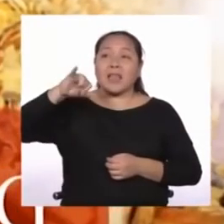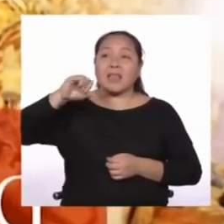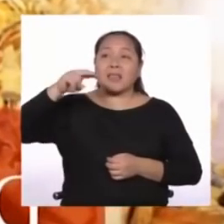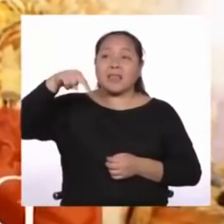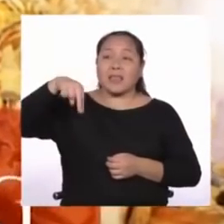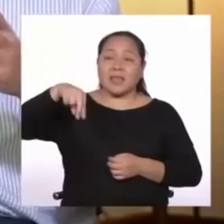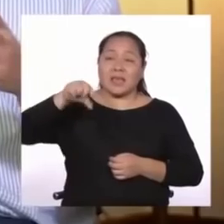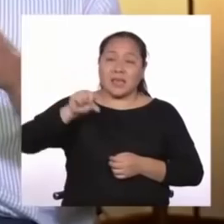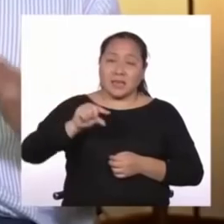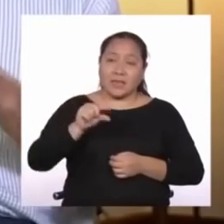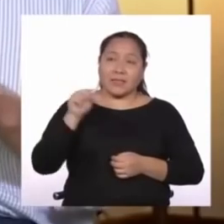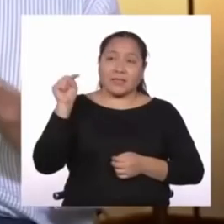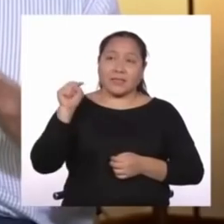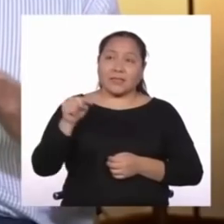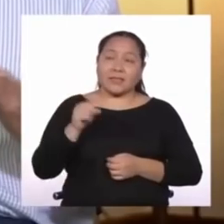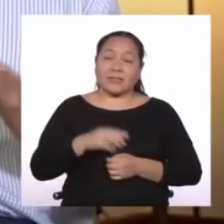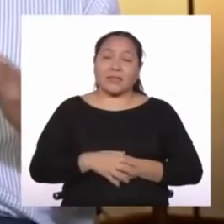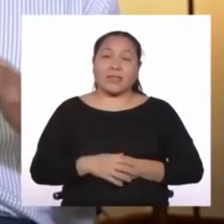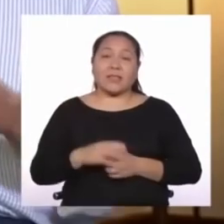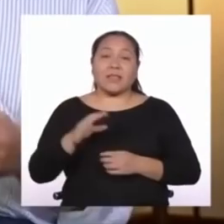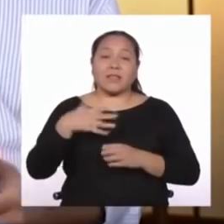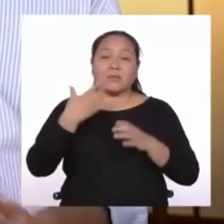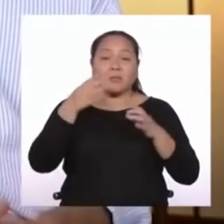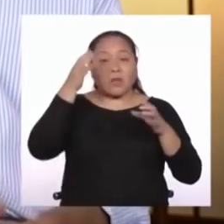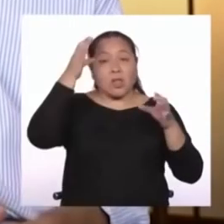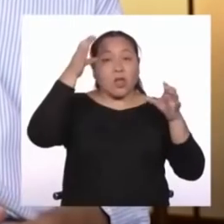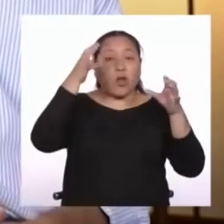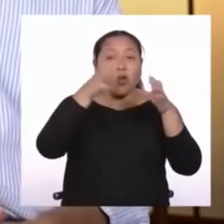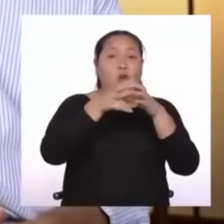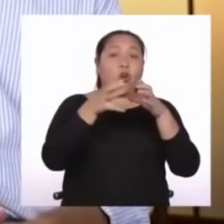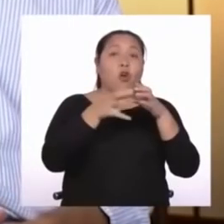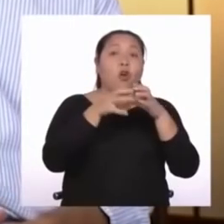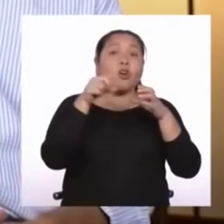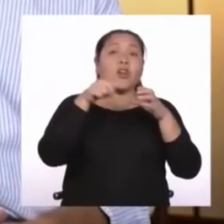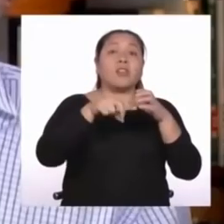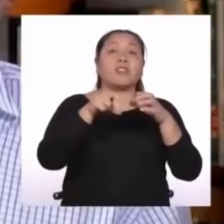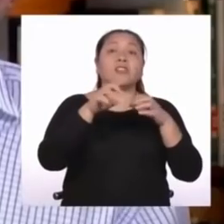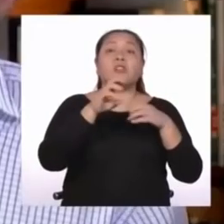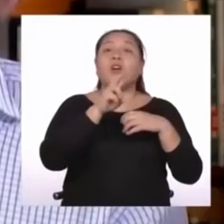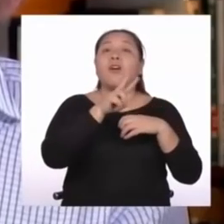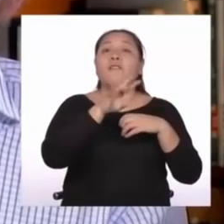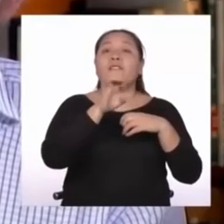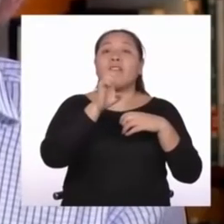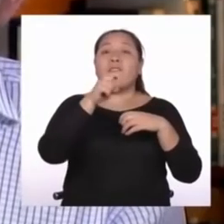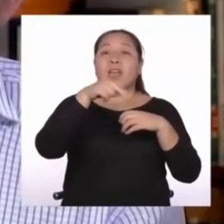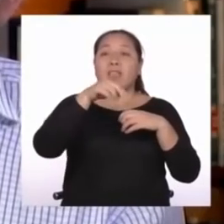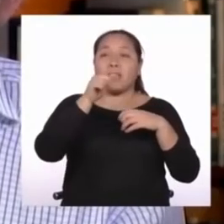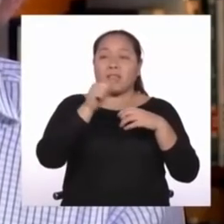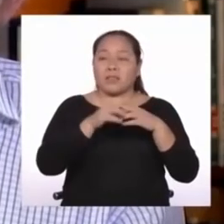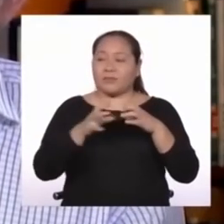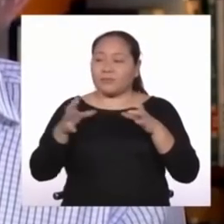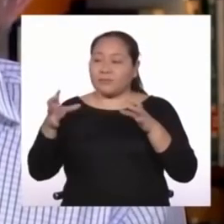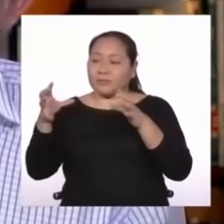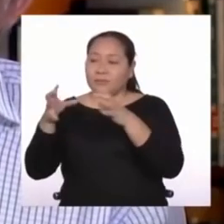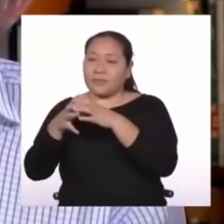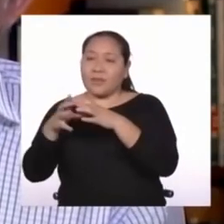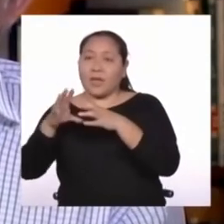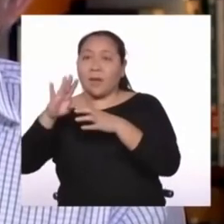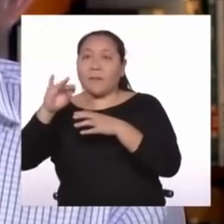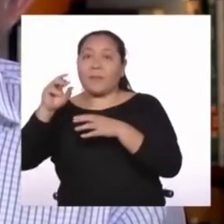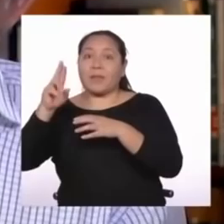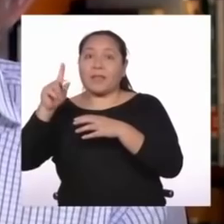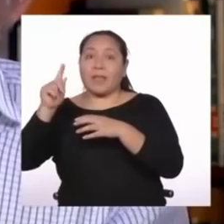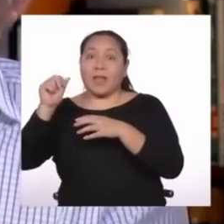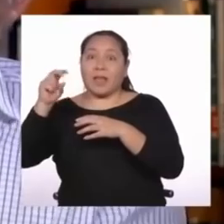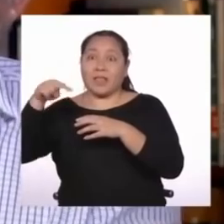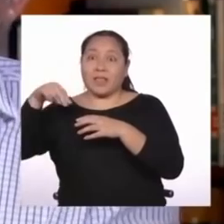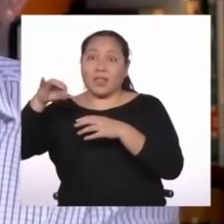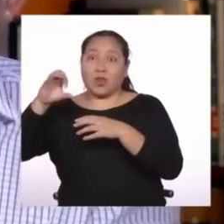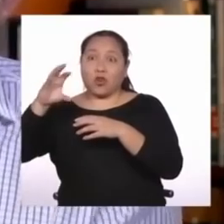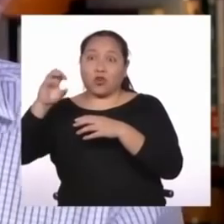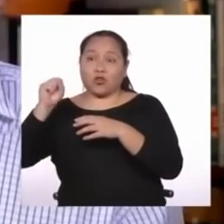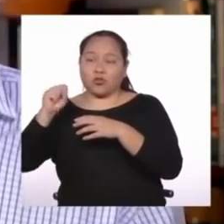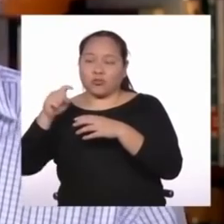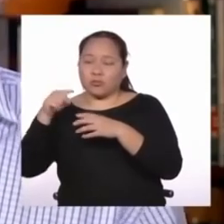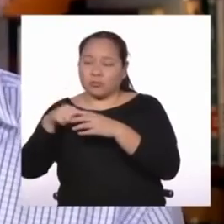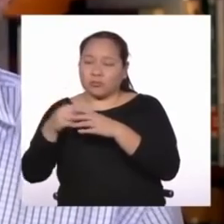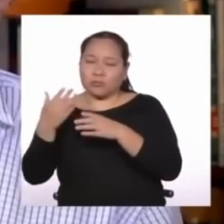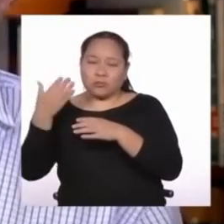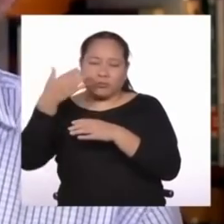Después del Congreso de Viena, en donde la corona británica decide, digamos,